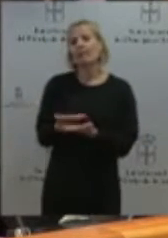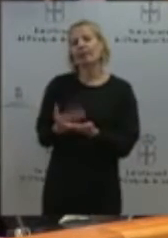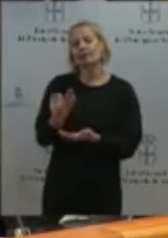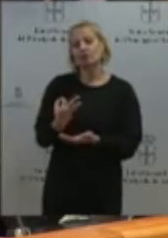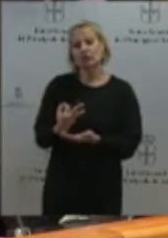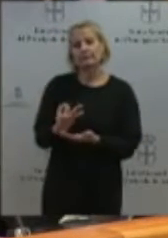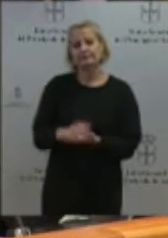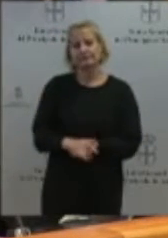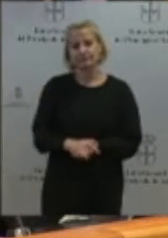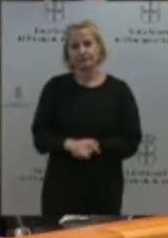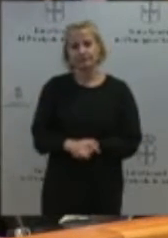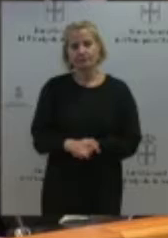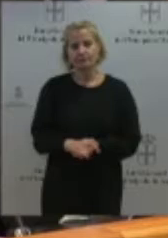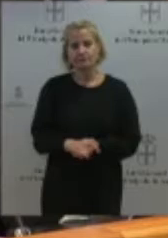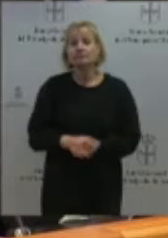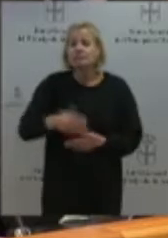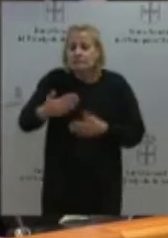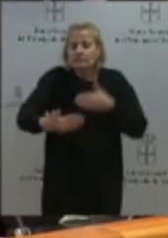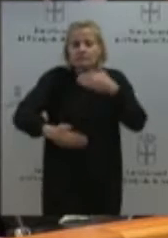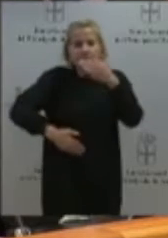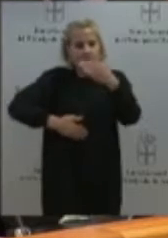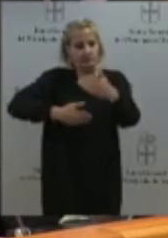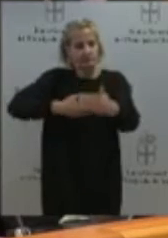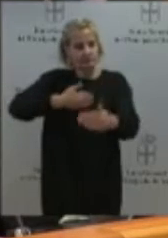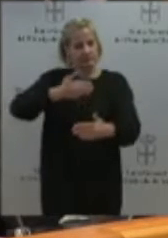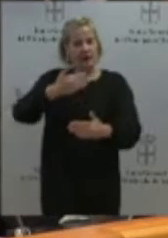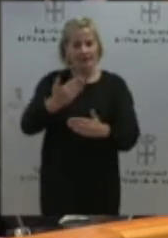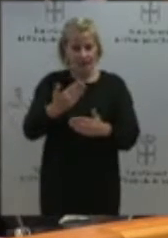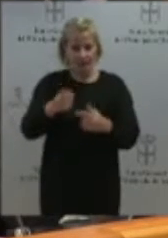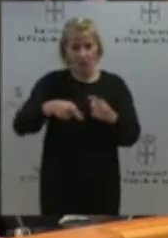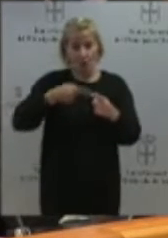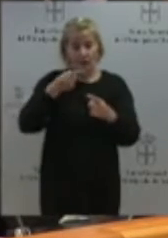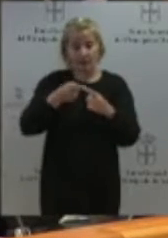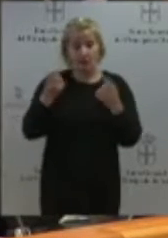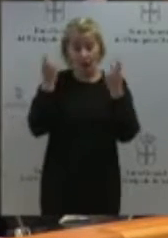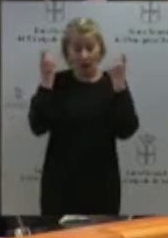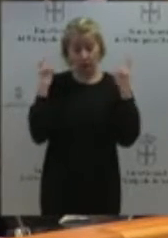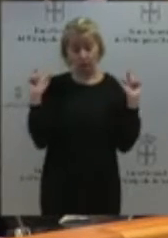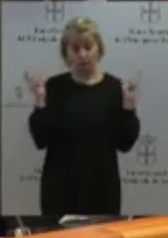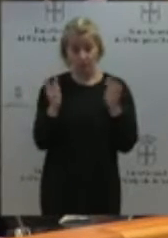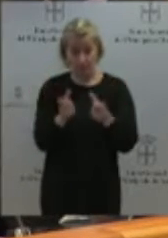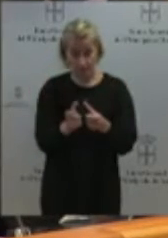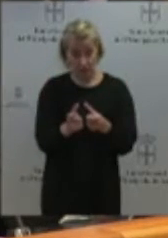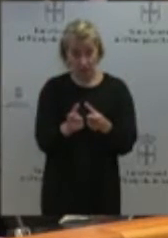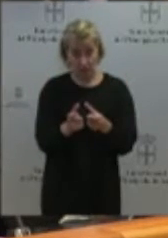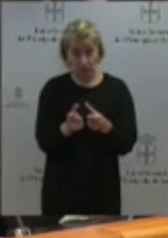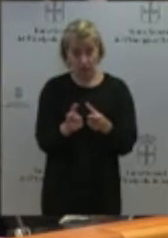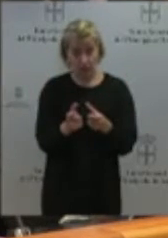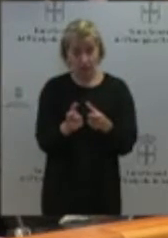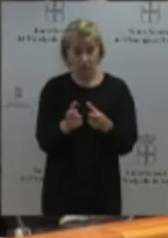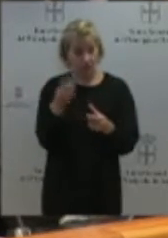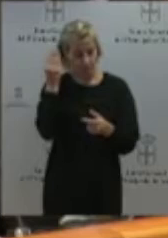avance para reducir las ratios, para mantener los refuerzos COVID. Hay que reducir las ratios, es un avance donde España